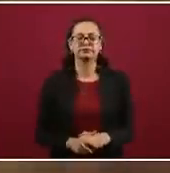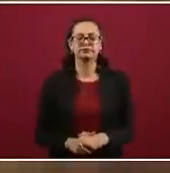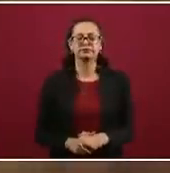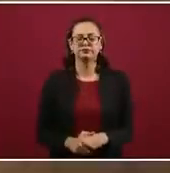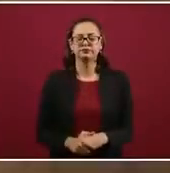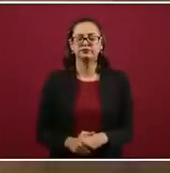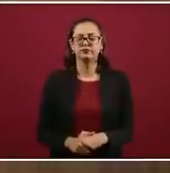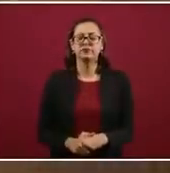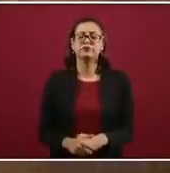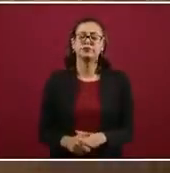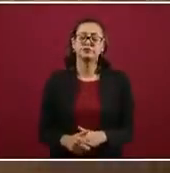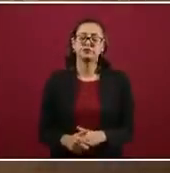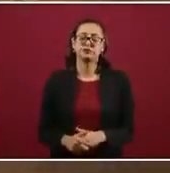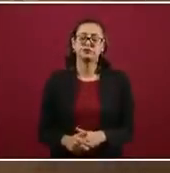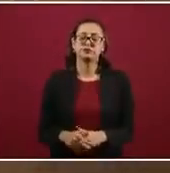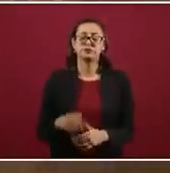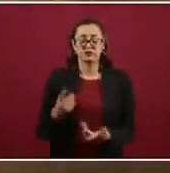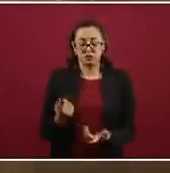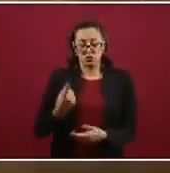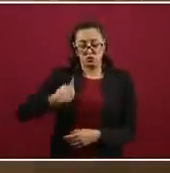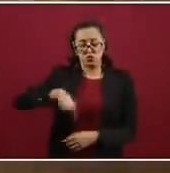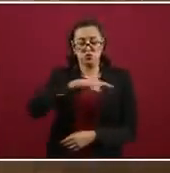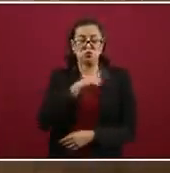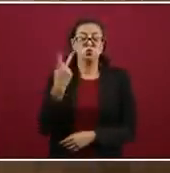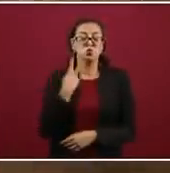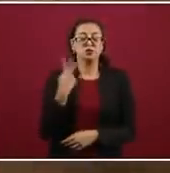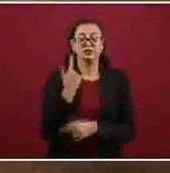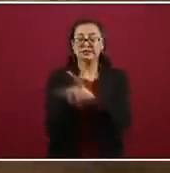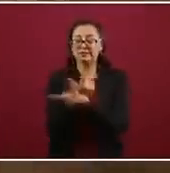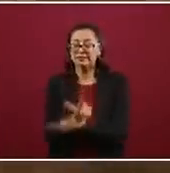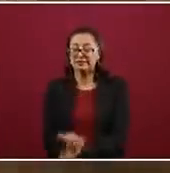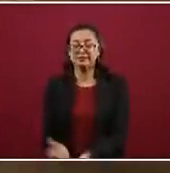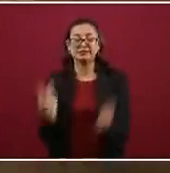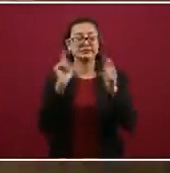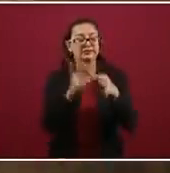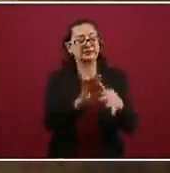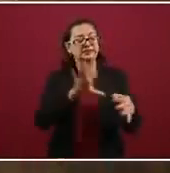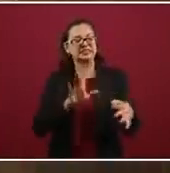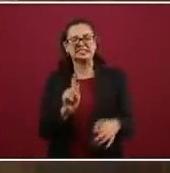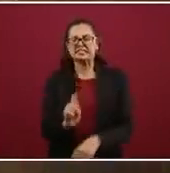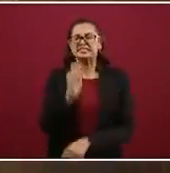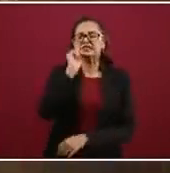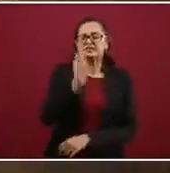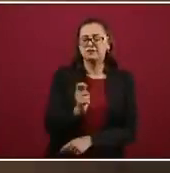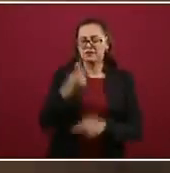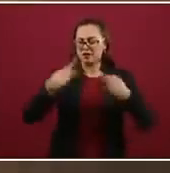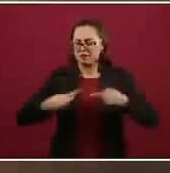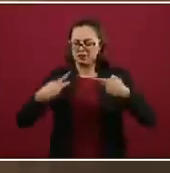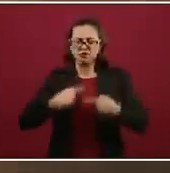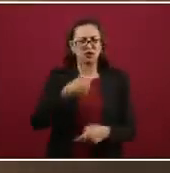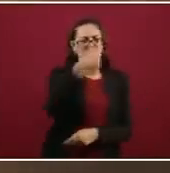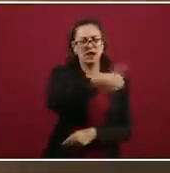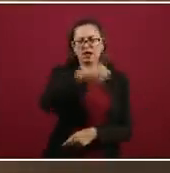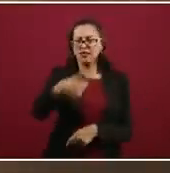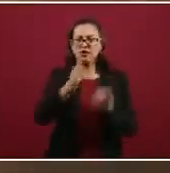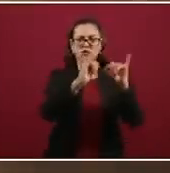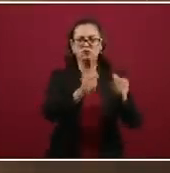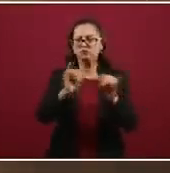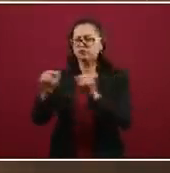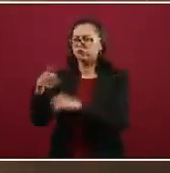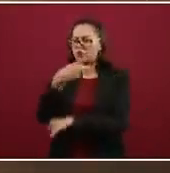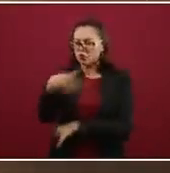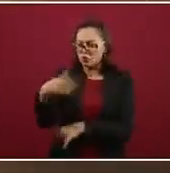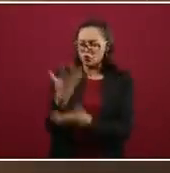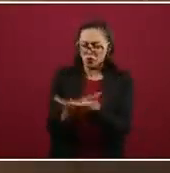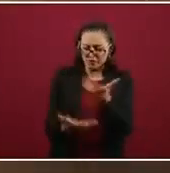La libertad política de que os hablamos es aquella que consiste en que cada individuo sea el único dueño del trabajo de